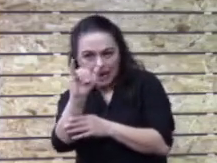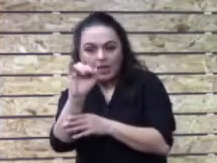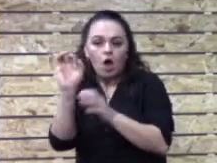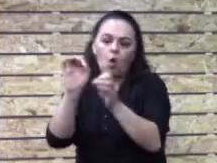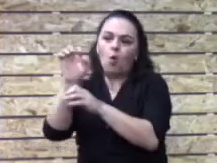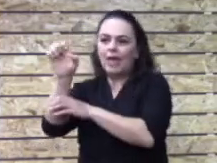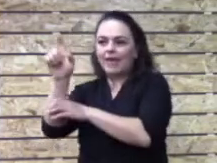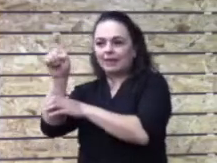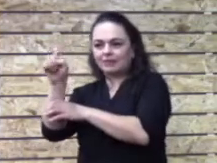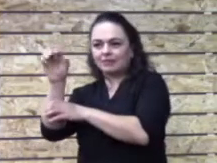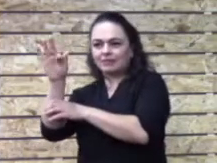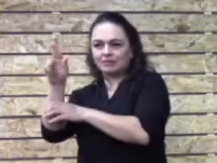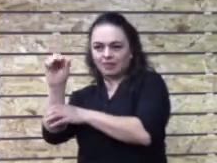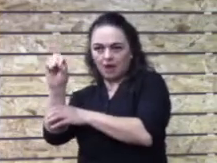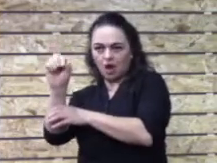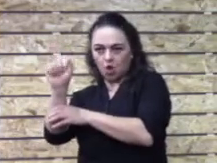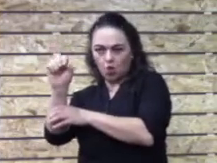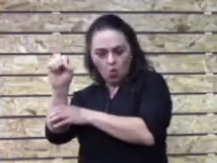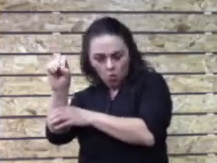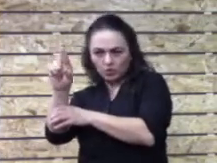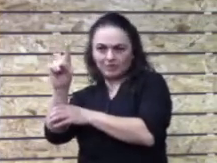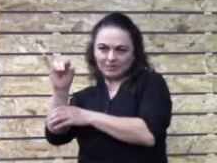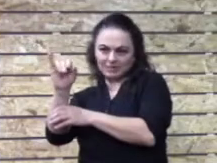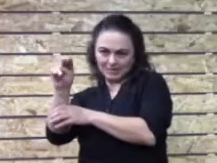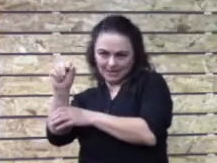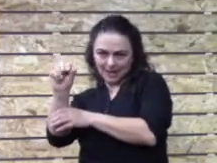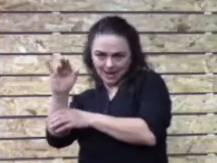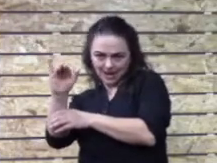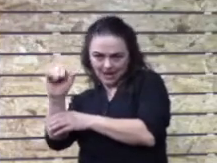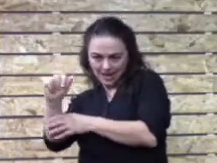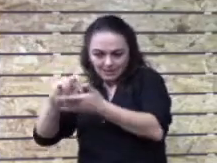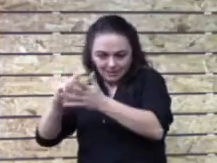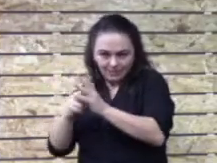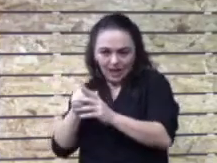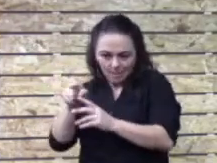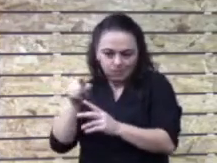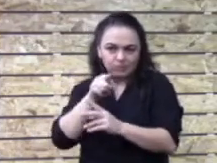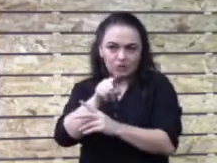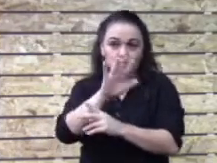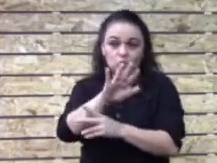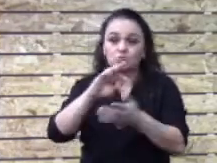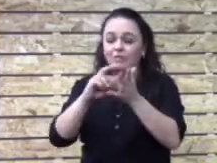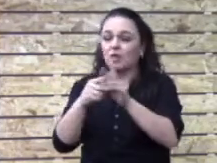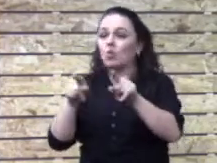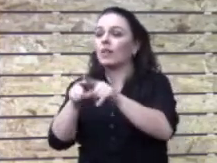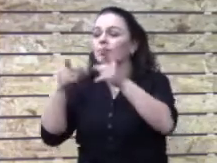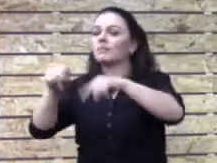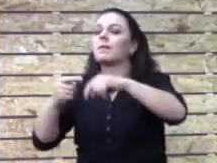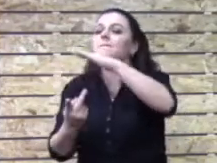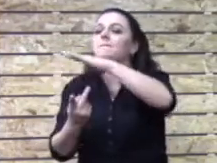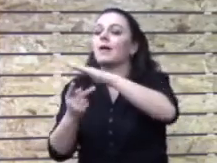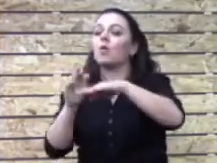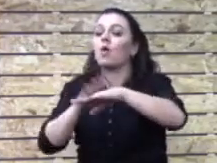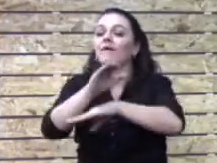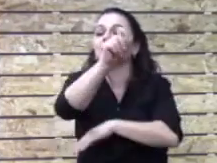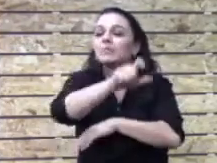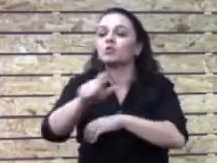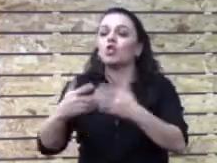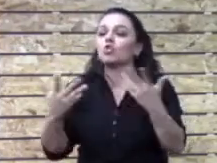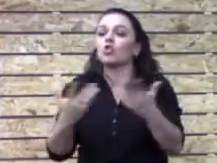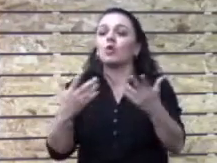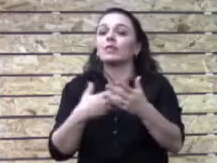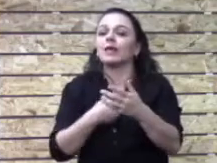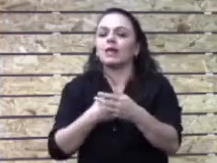a los tesalonicenses cuando les dice a los tesalonicenses, el que no trabaje, que no coma. ¿Por qué? Porque había